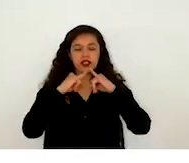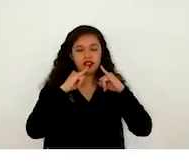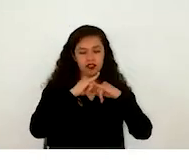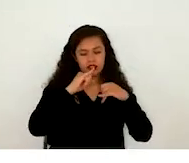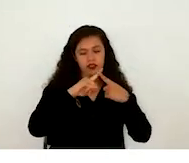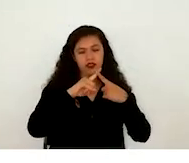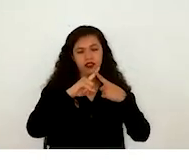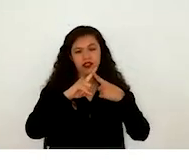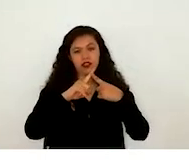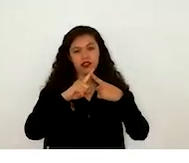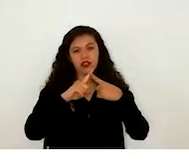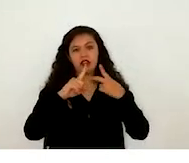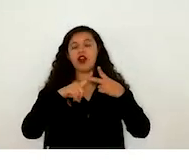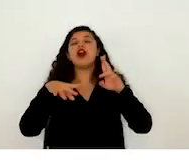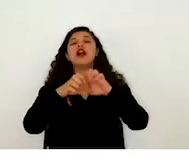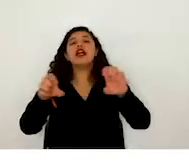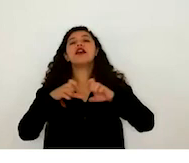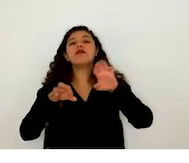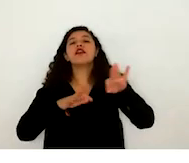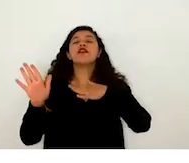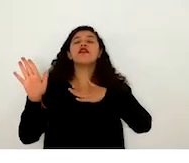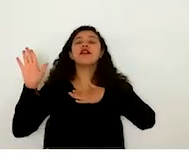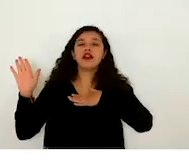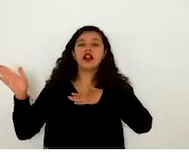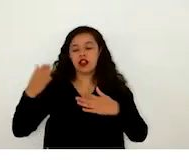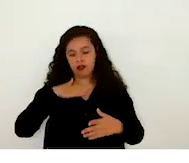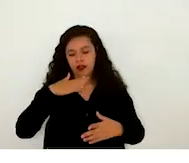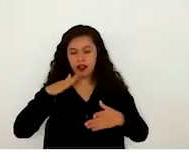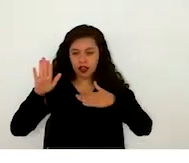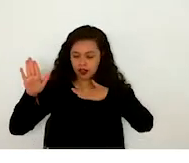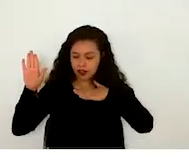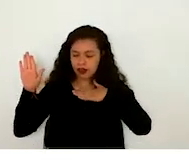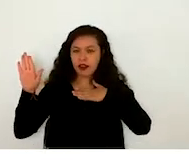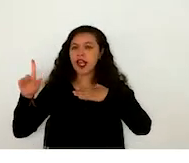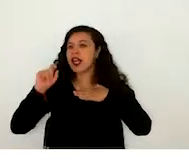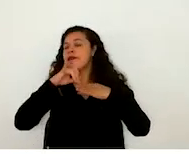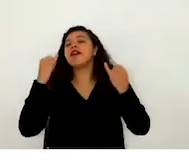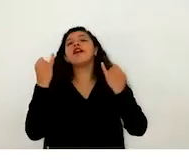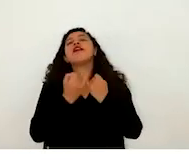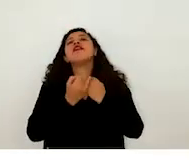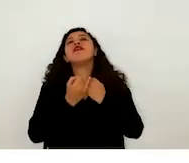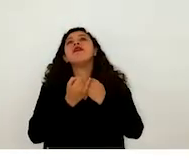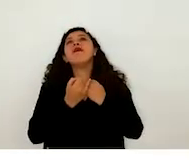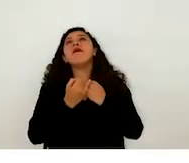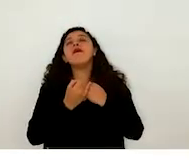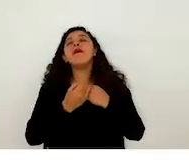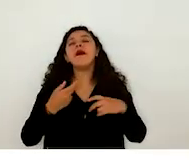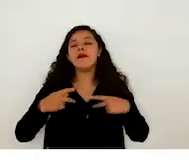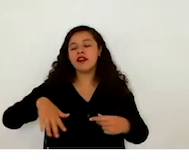compromiso con el equipo de trabajo un compromiso conmigo y también un compromiso con la ciudadanía